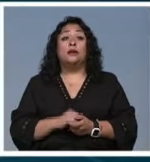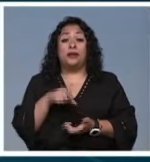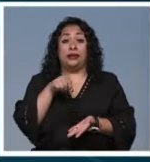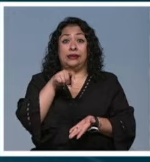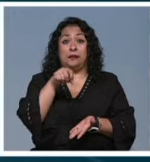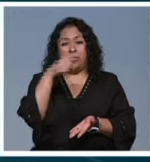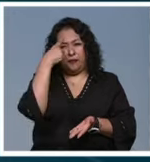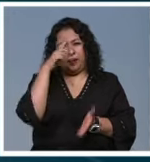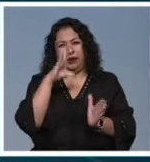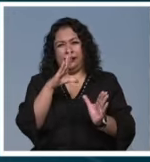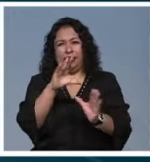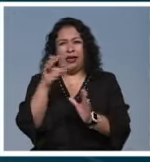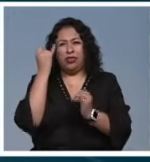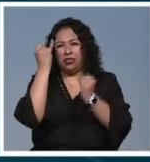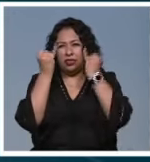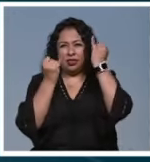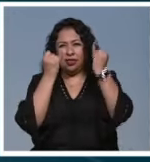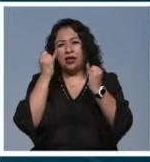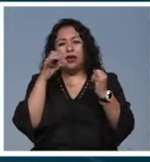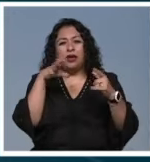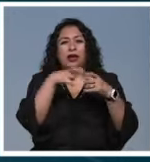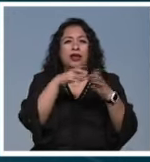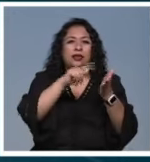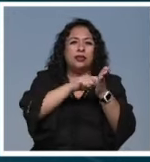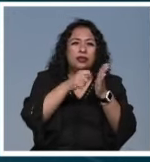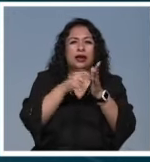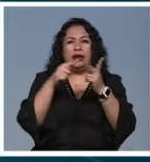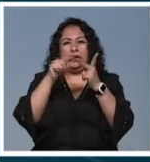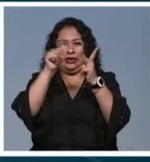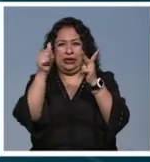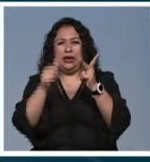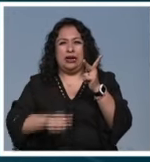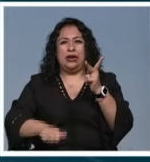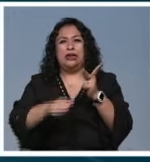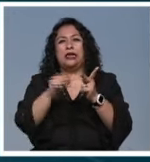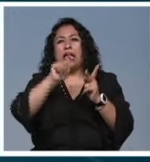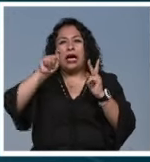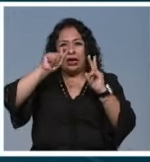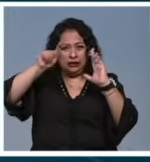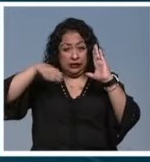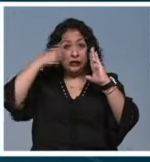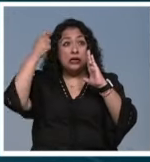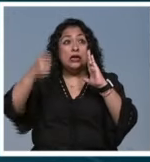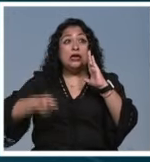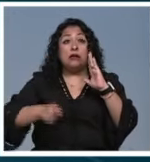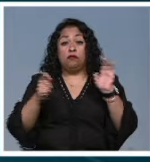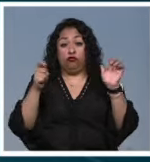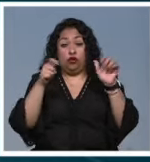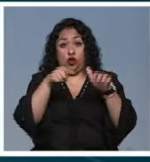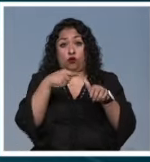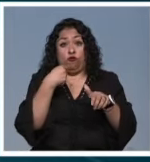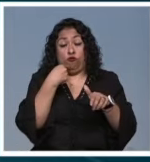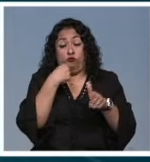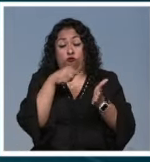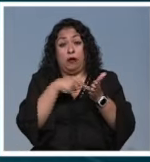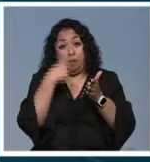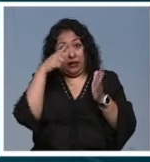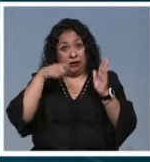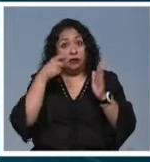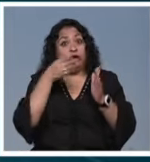Semillero para la formación de creadores en las áreas técnicas y artísticas de la cinematografía, esta cuna del cine está de fiesta.